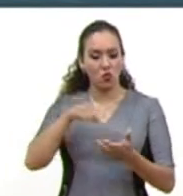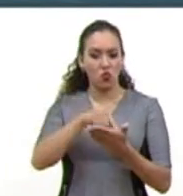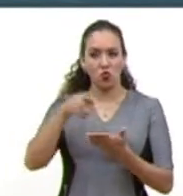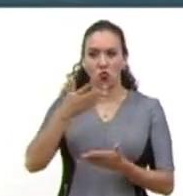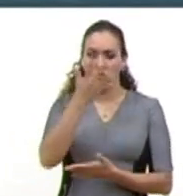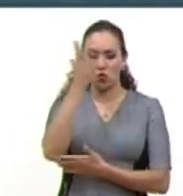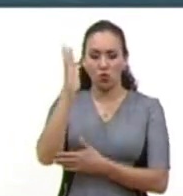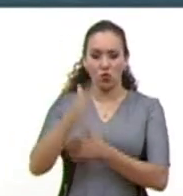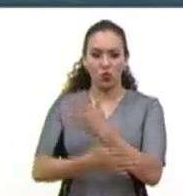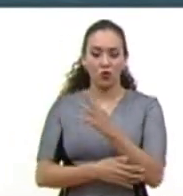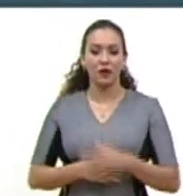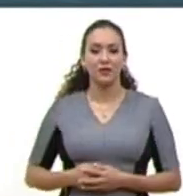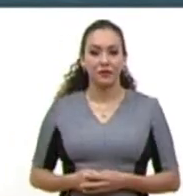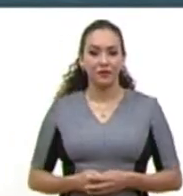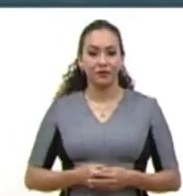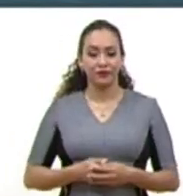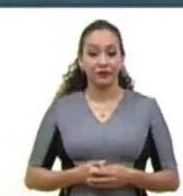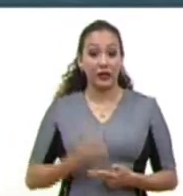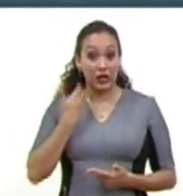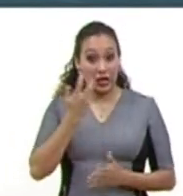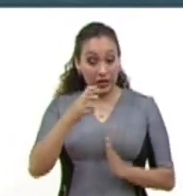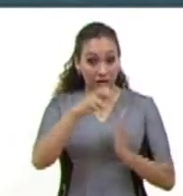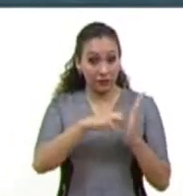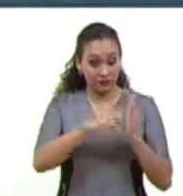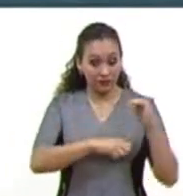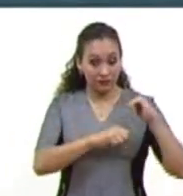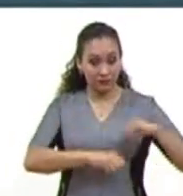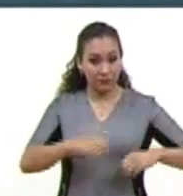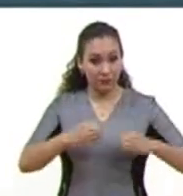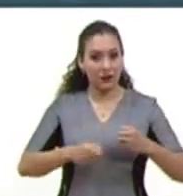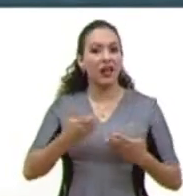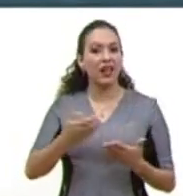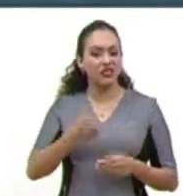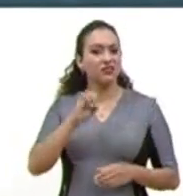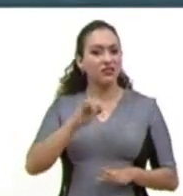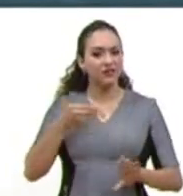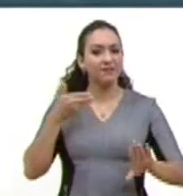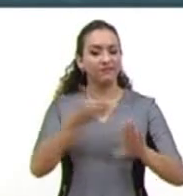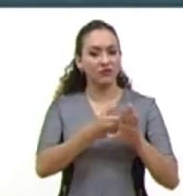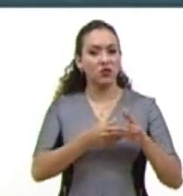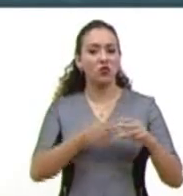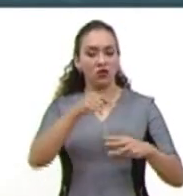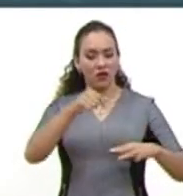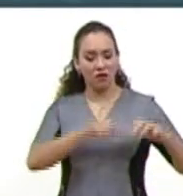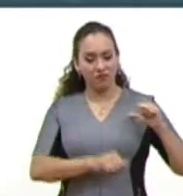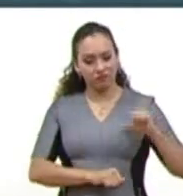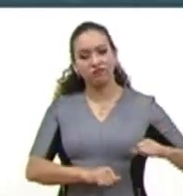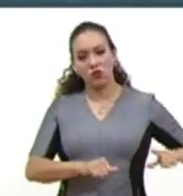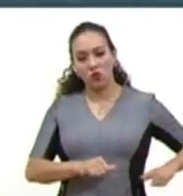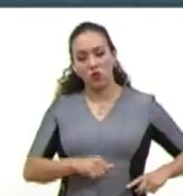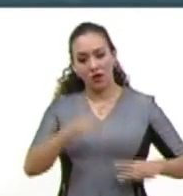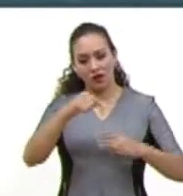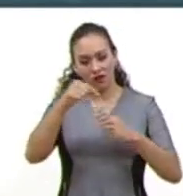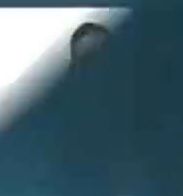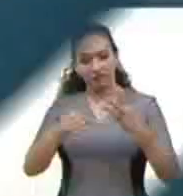Propuesta de reforma al Poder Judicial atenta contra la división de poderes y la independencia judicial.